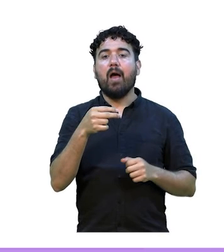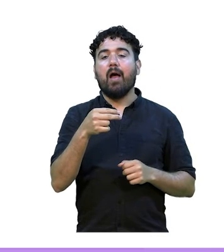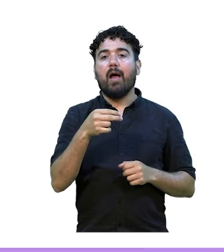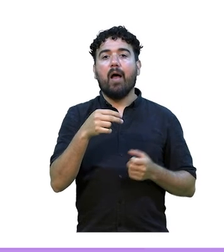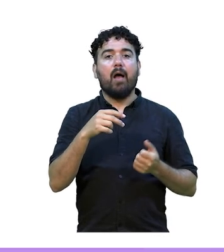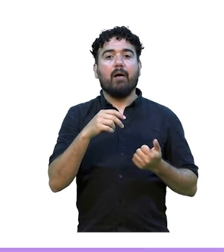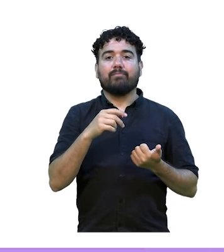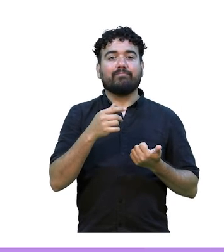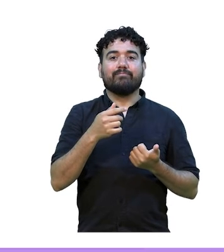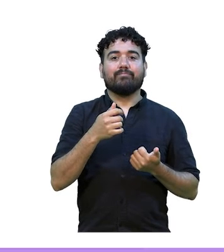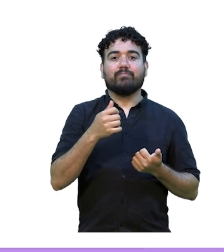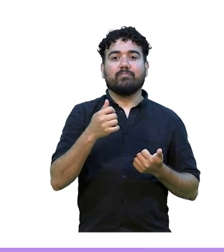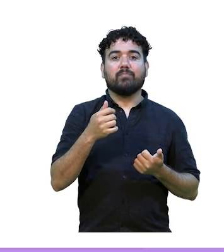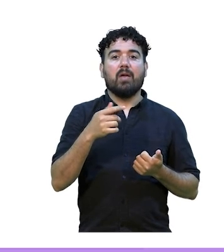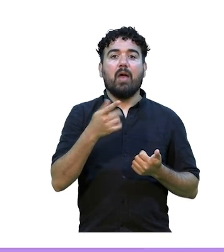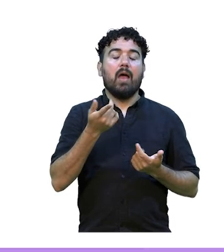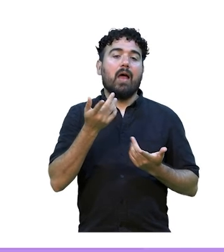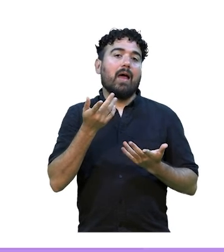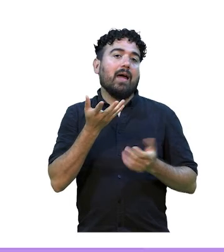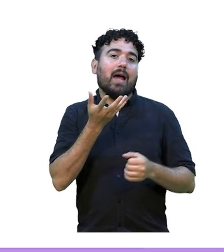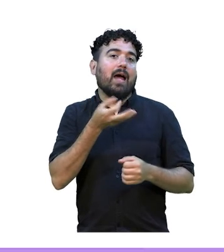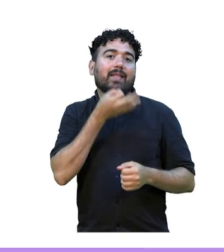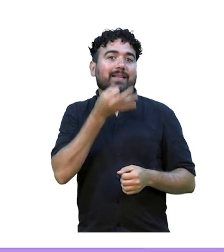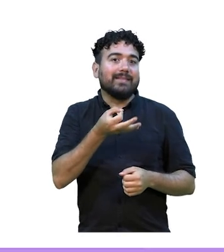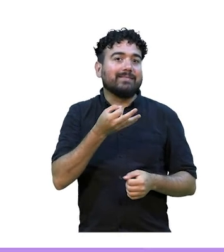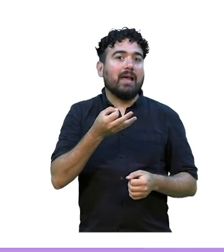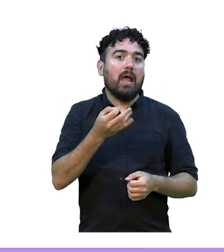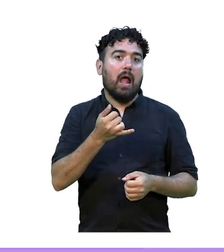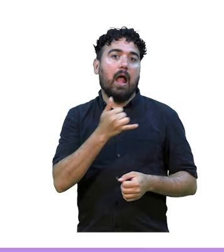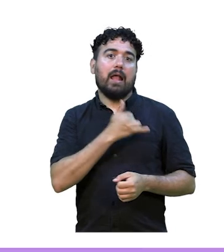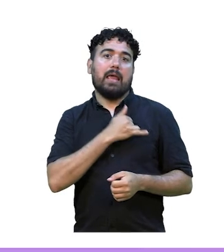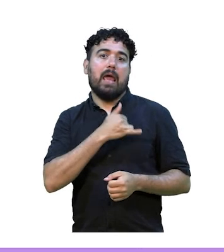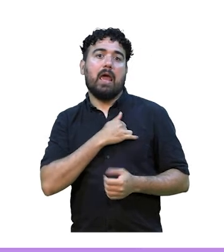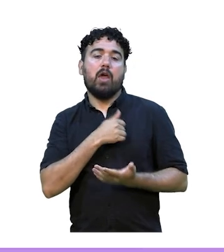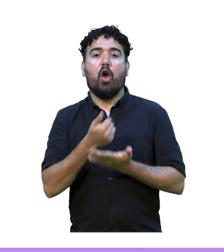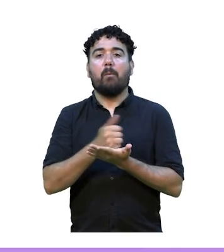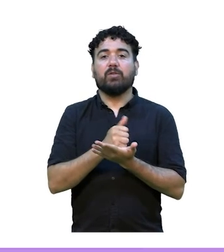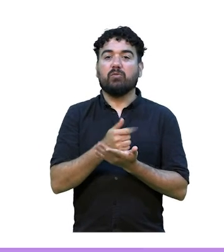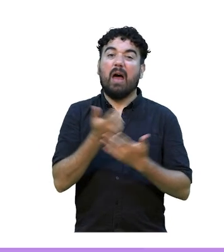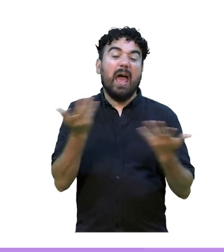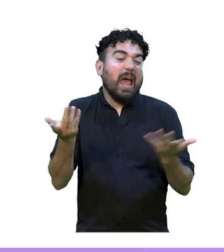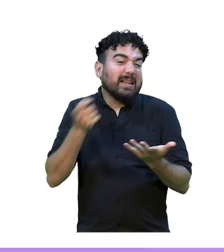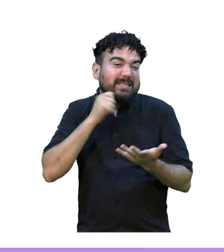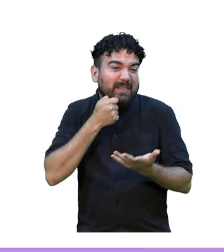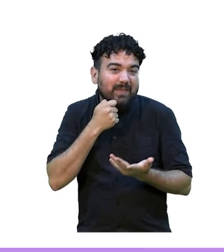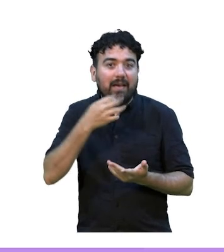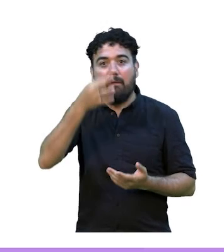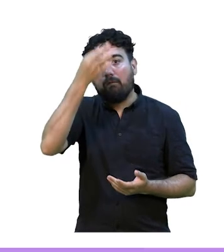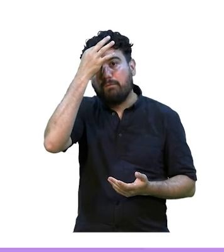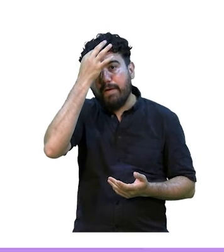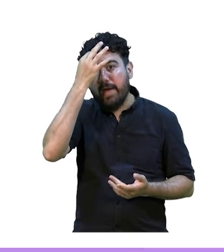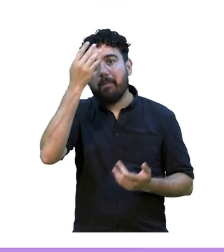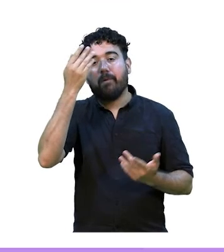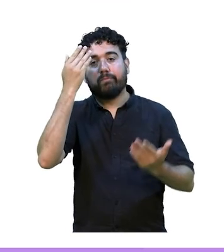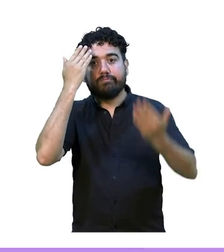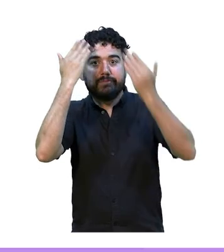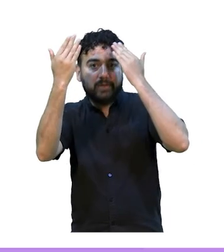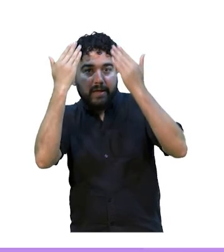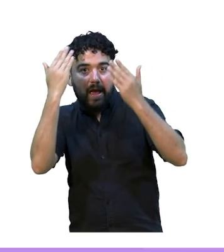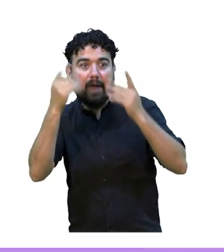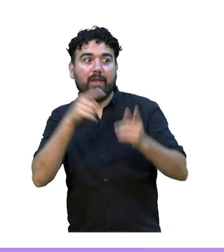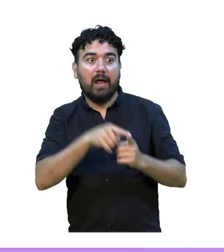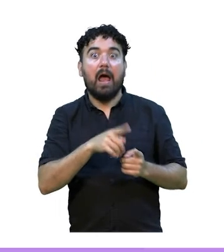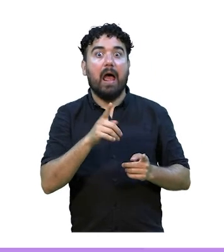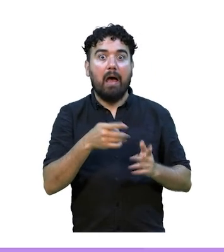tenían, digamos, la homosexualidad como una enfermedad psiquiátrica, ¿te fijas? Disforia de género. Exactamente, hasta otros